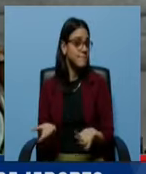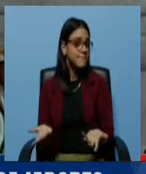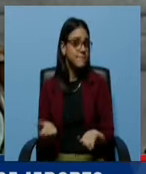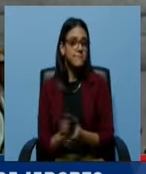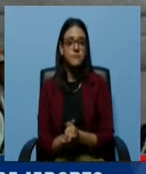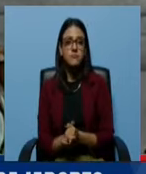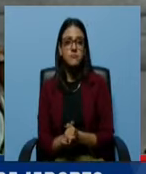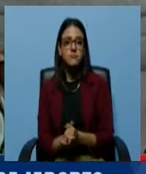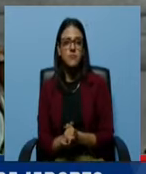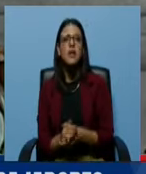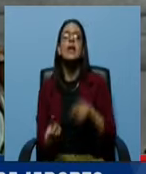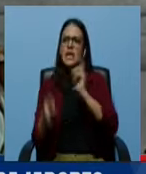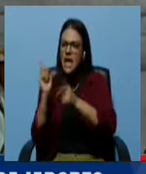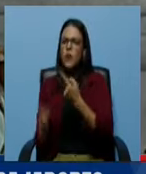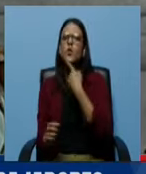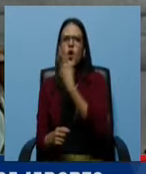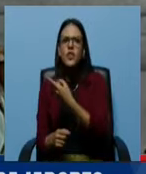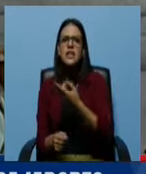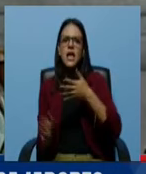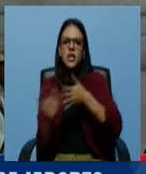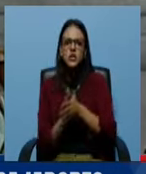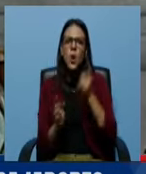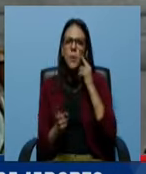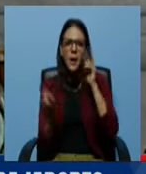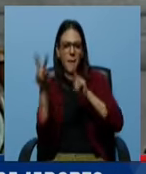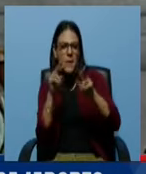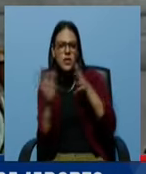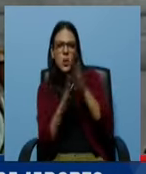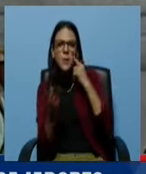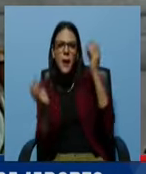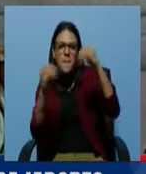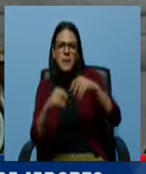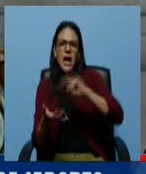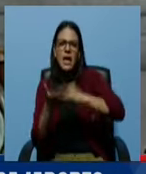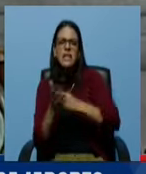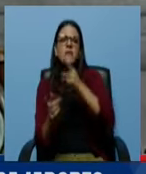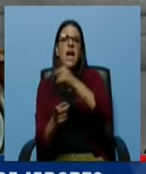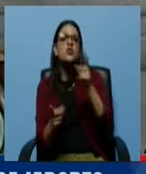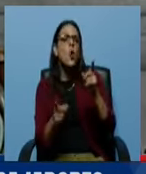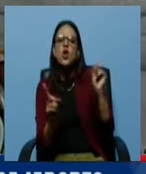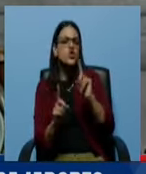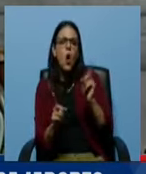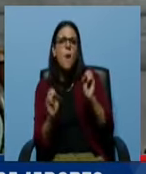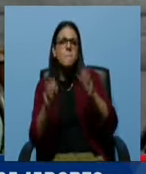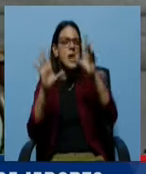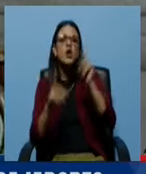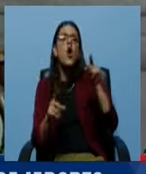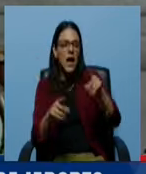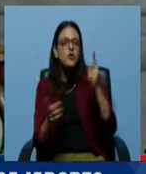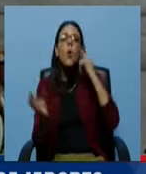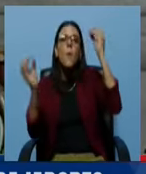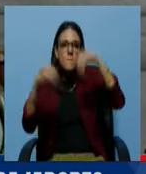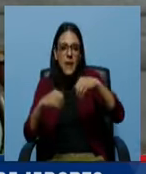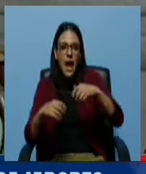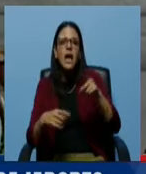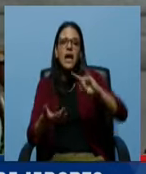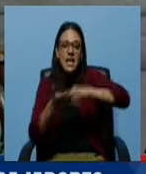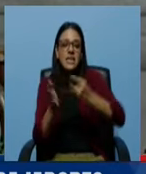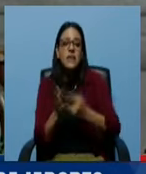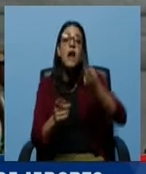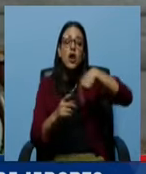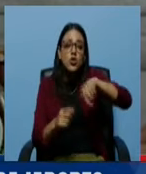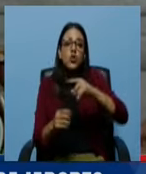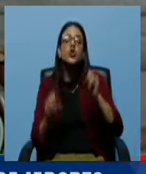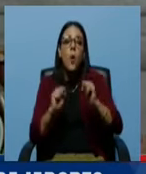Y hay quienes dirigen este plan y dicen, no, no es un milagro, es un plan. Yo digo, es un milagro producto de un